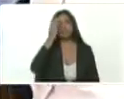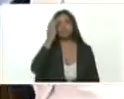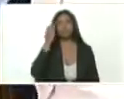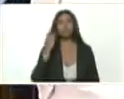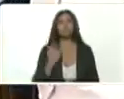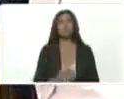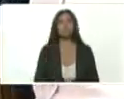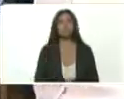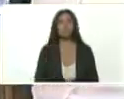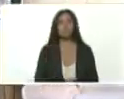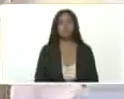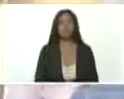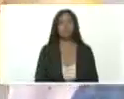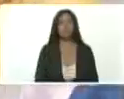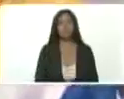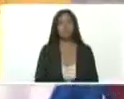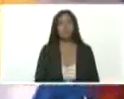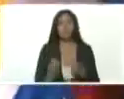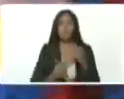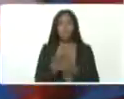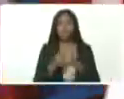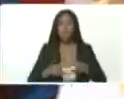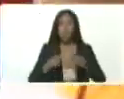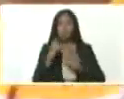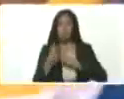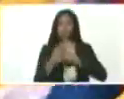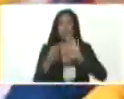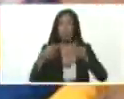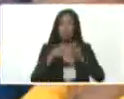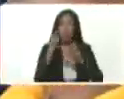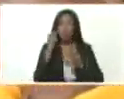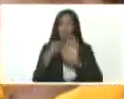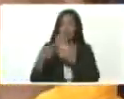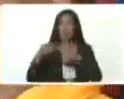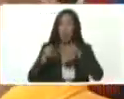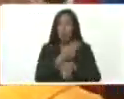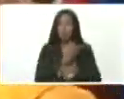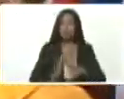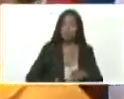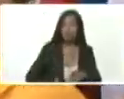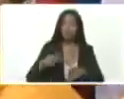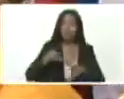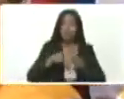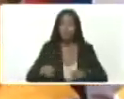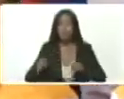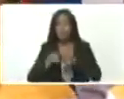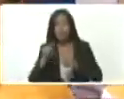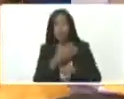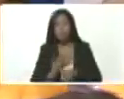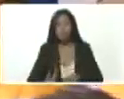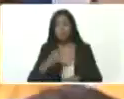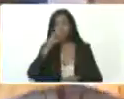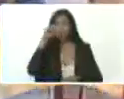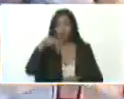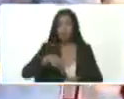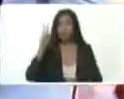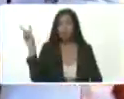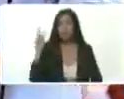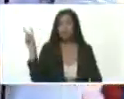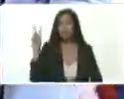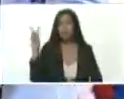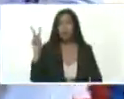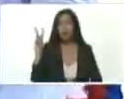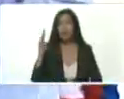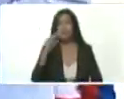Desde el Palacio de Miraflores transmitimos, tienen ustedes al presidente constitucional de la República Bolivariana de